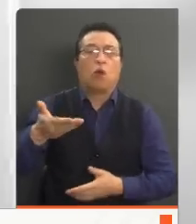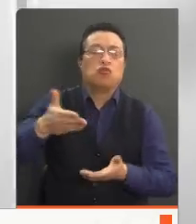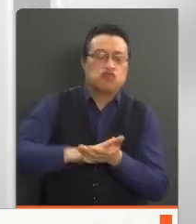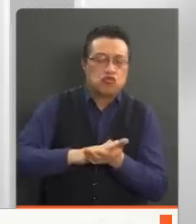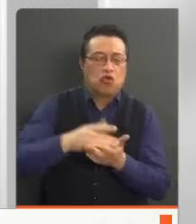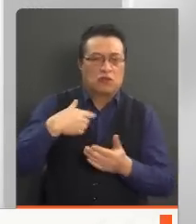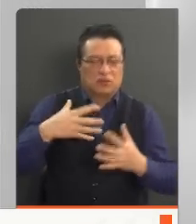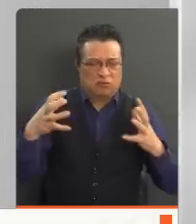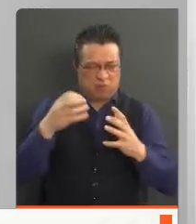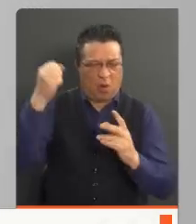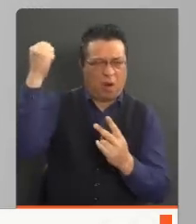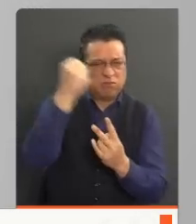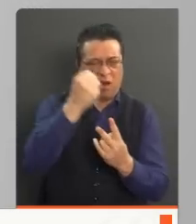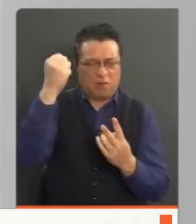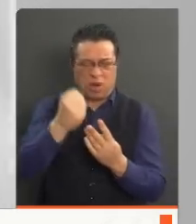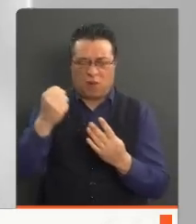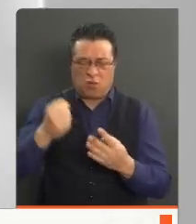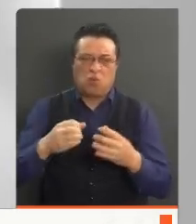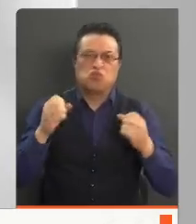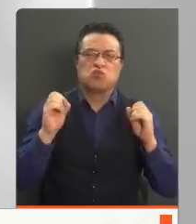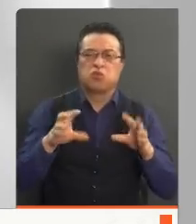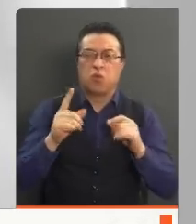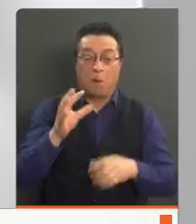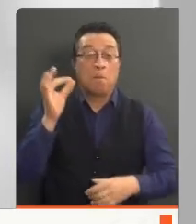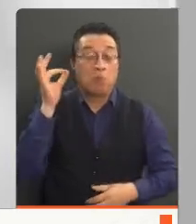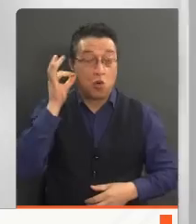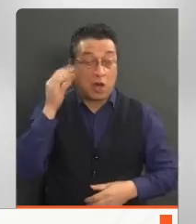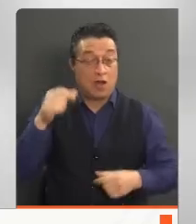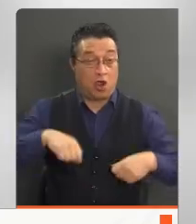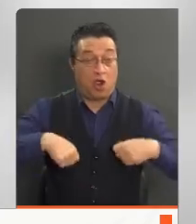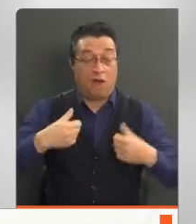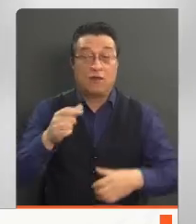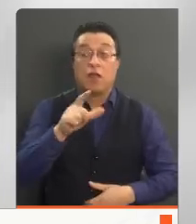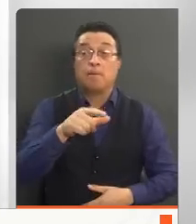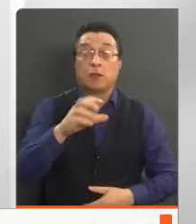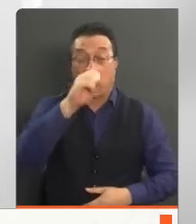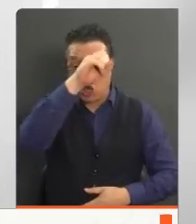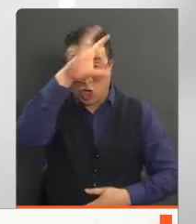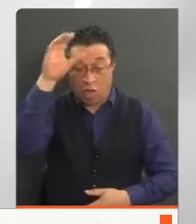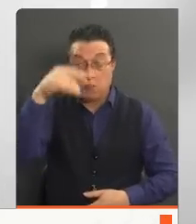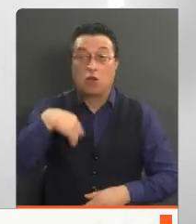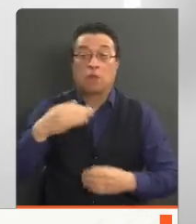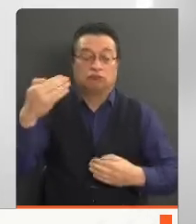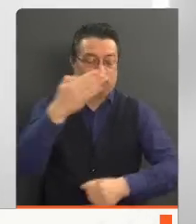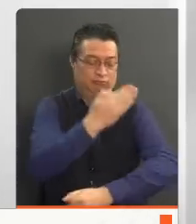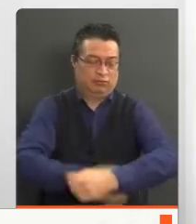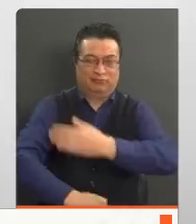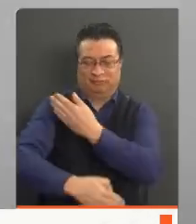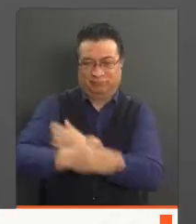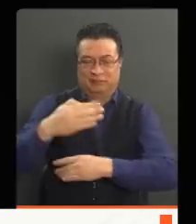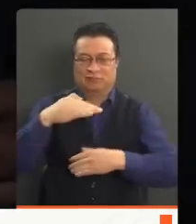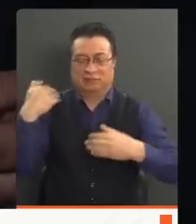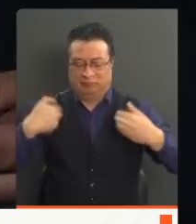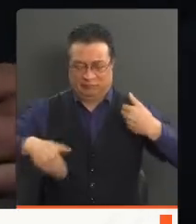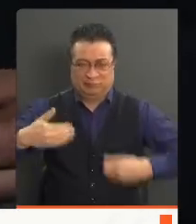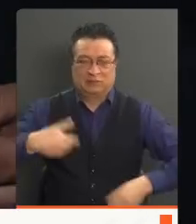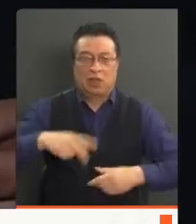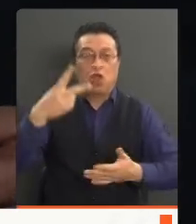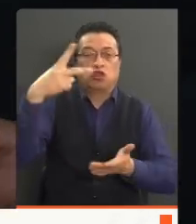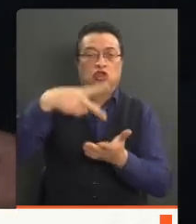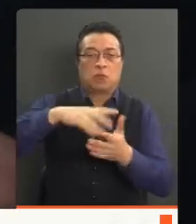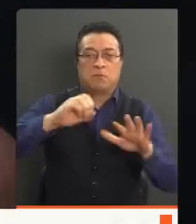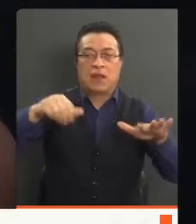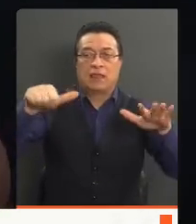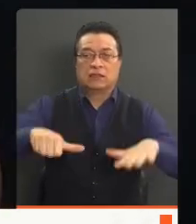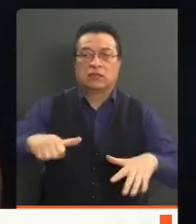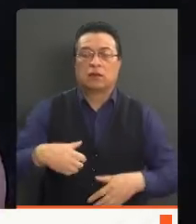macabros homicidios, como el de una joven colombiana descuartizada por su pareja el año 2016. Es mucha